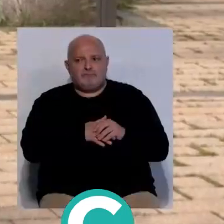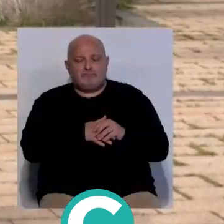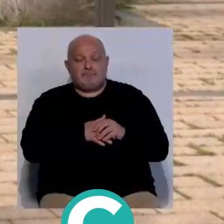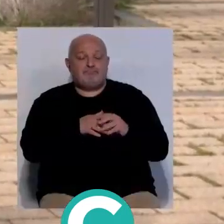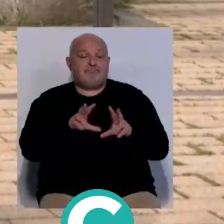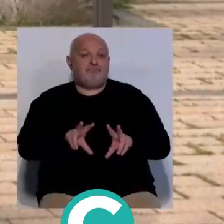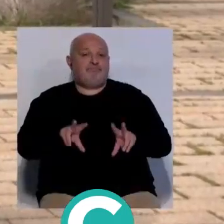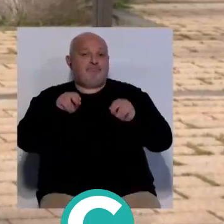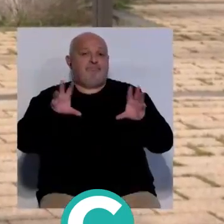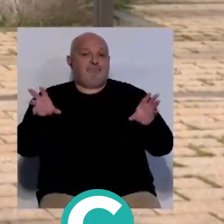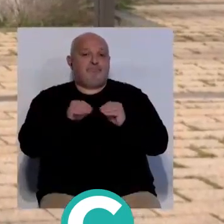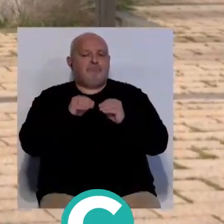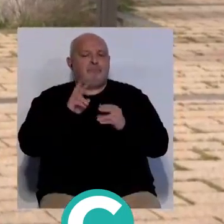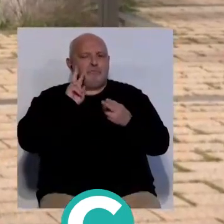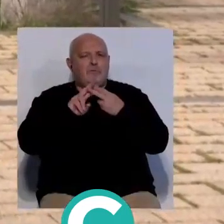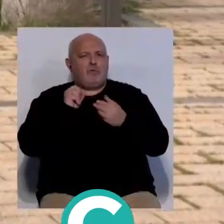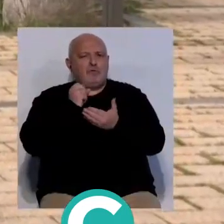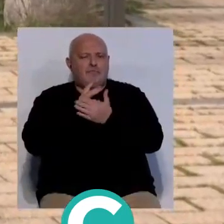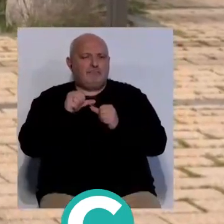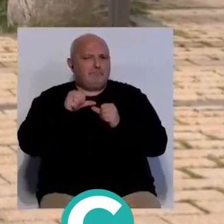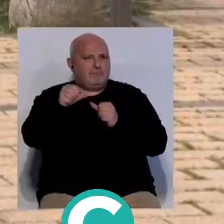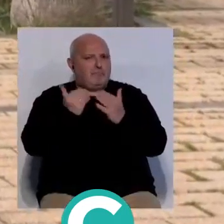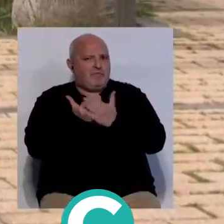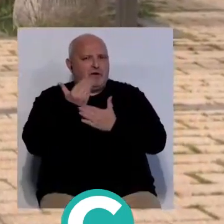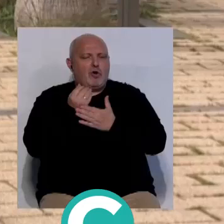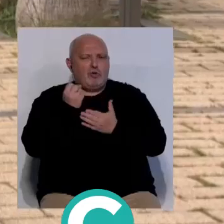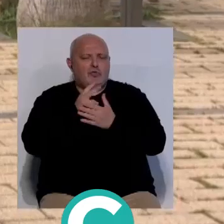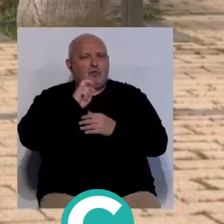Ha sido todo de momento, volvemos en unos días con más